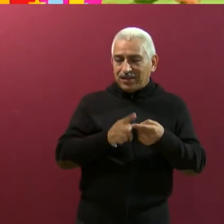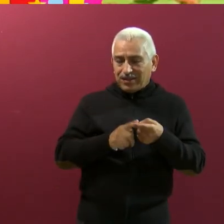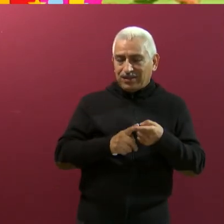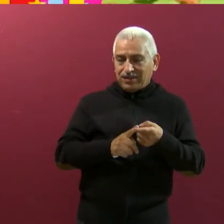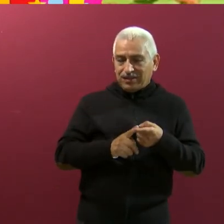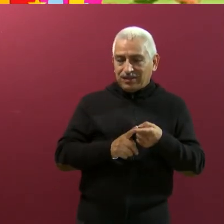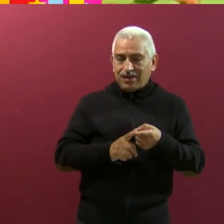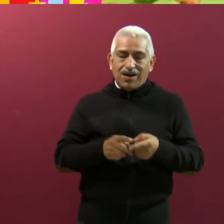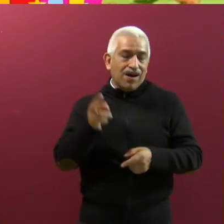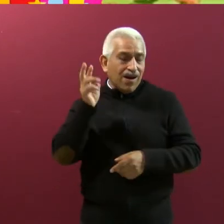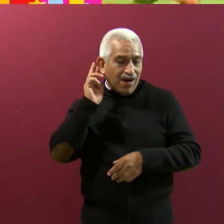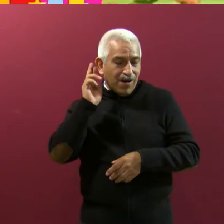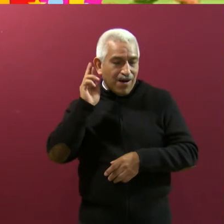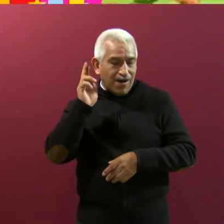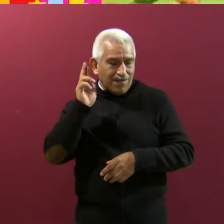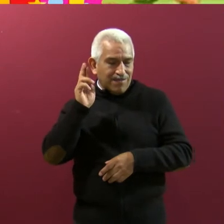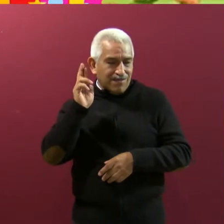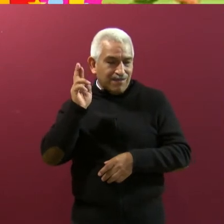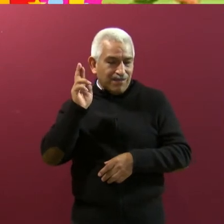a escuchar.